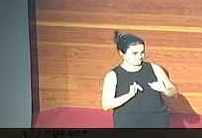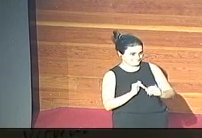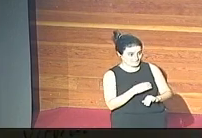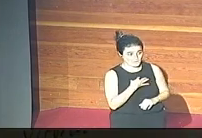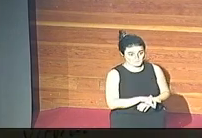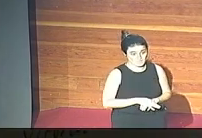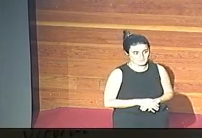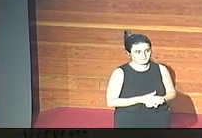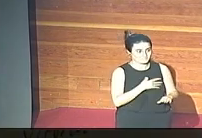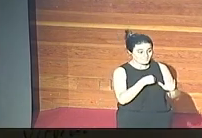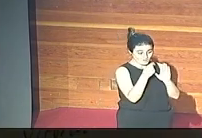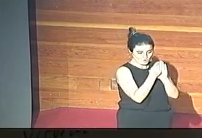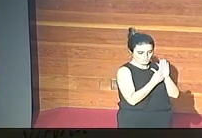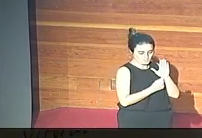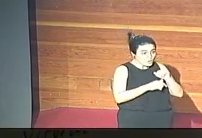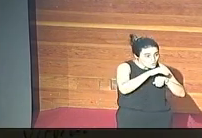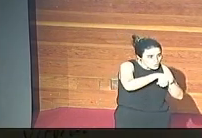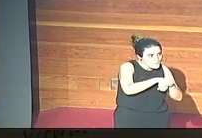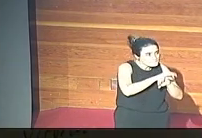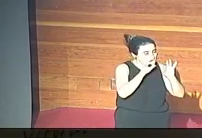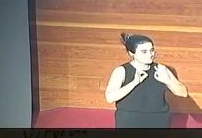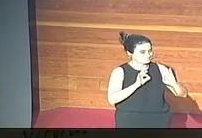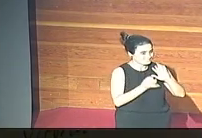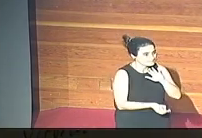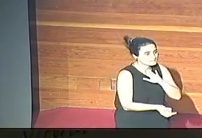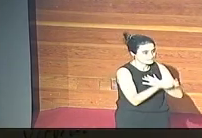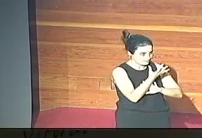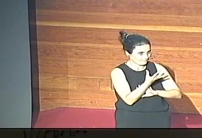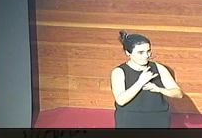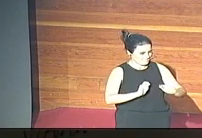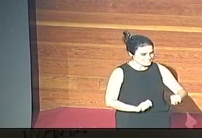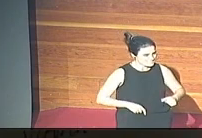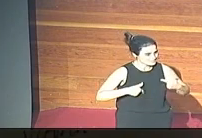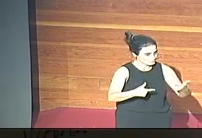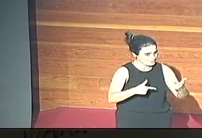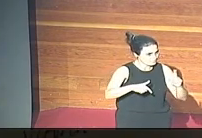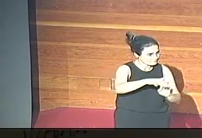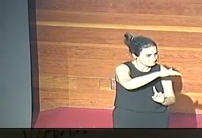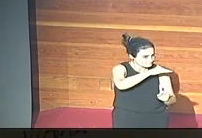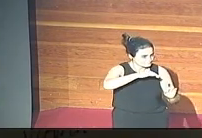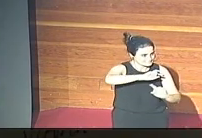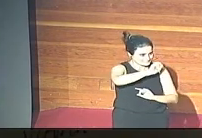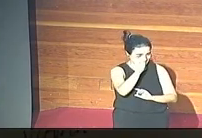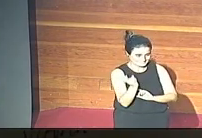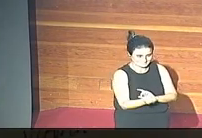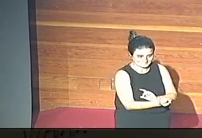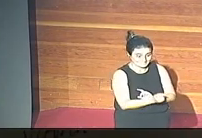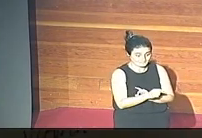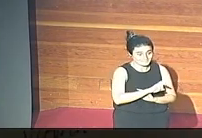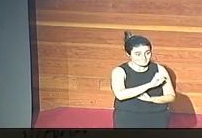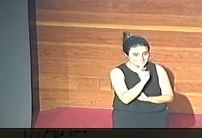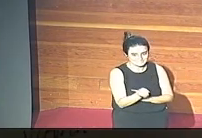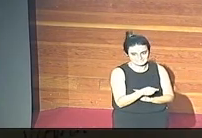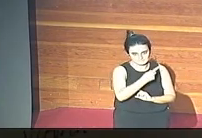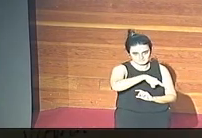maravillosas para que hubiera una maravillosa biodiversidad y esa biodiversidad es la que hoy bueno pues podemos disfrutar